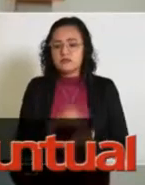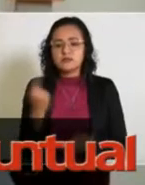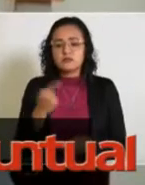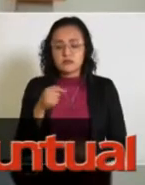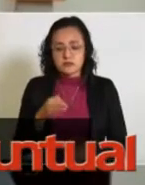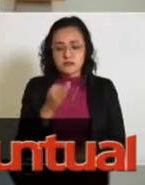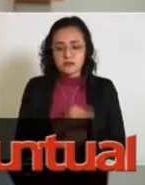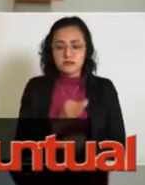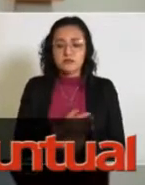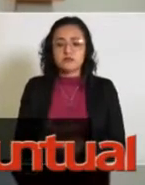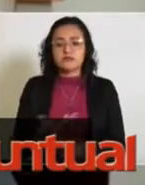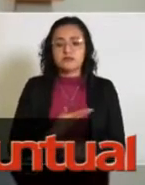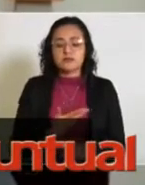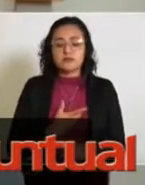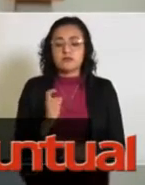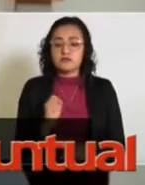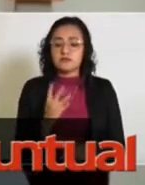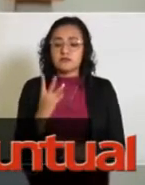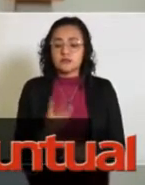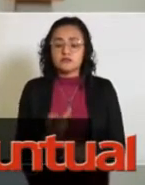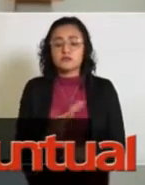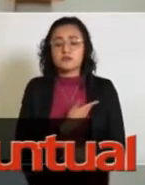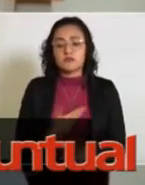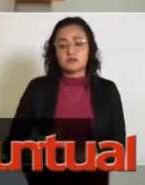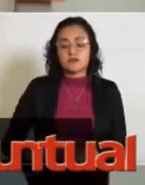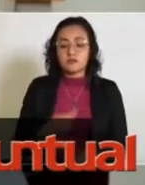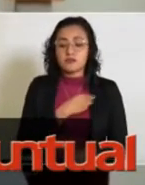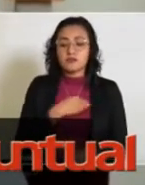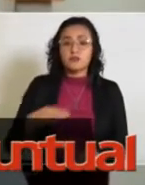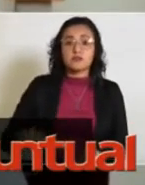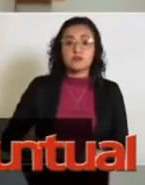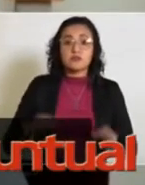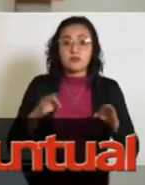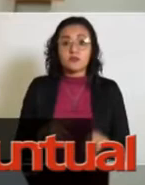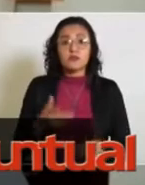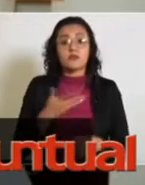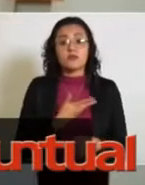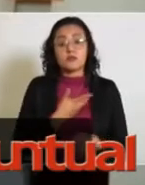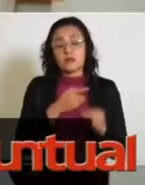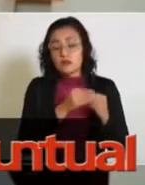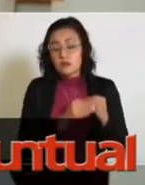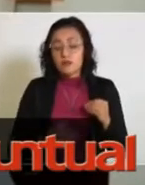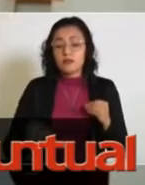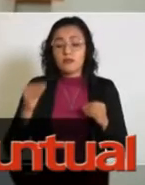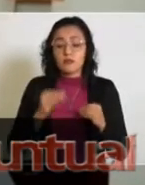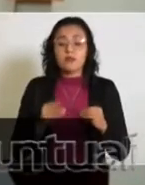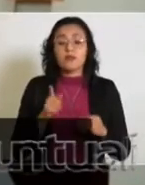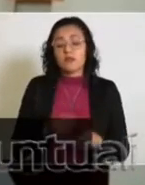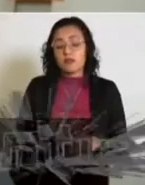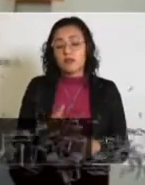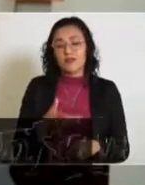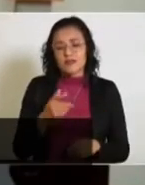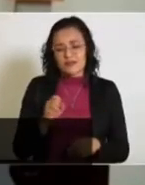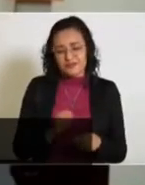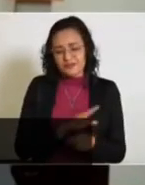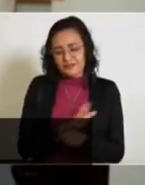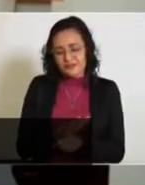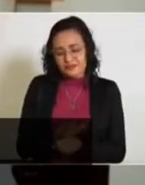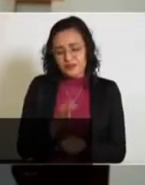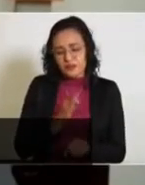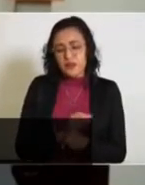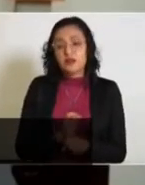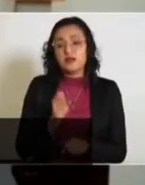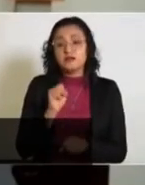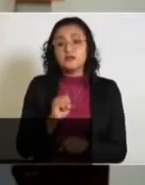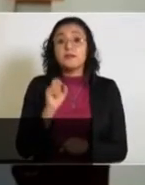A la fecha tenemos 24 presidentes municipales que a lo largo de la pandemia han dado positivos de COVID,